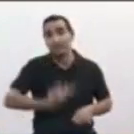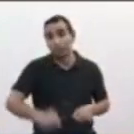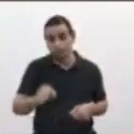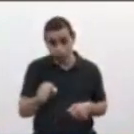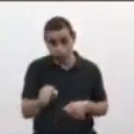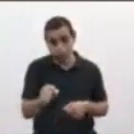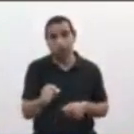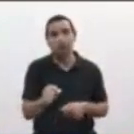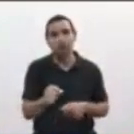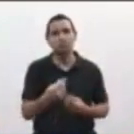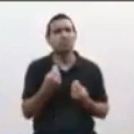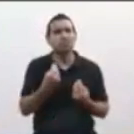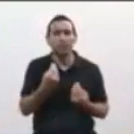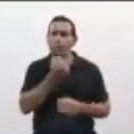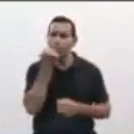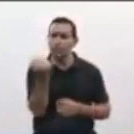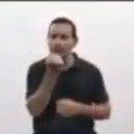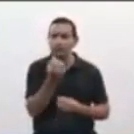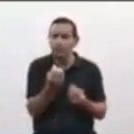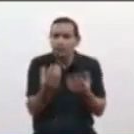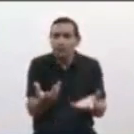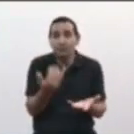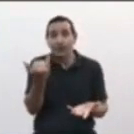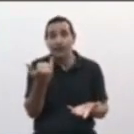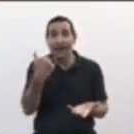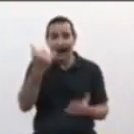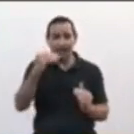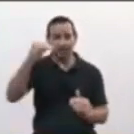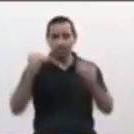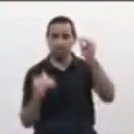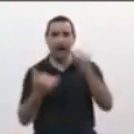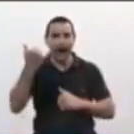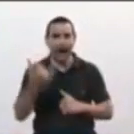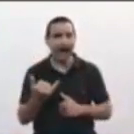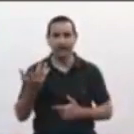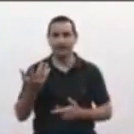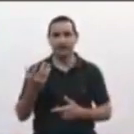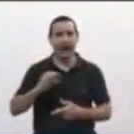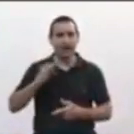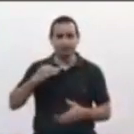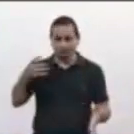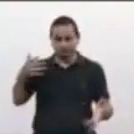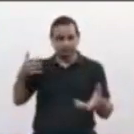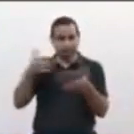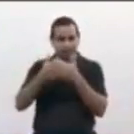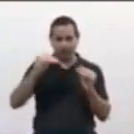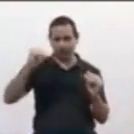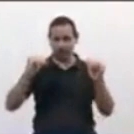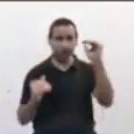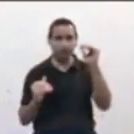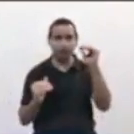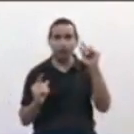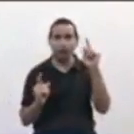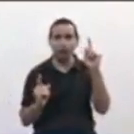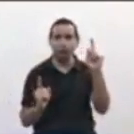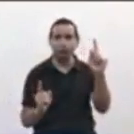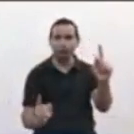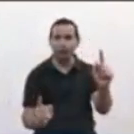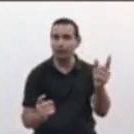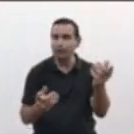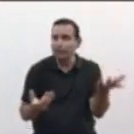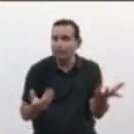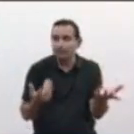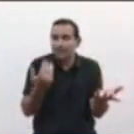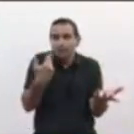y porque esto es importante porque la verdad es que las desigualdades acumuladas a través de tanto tiempo son enormes y se cuelan por